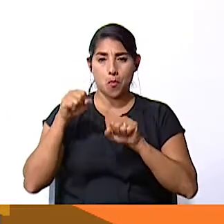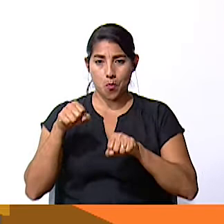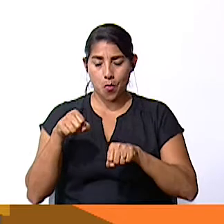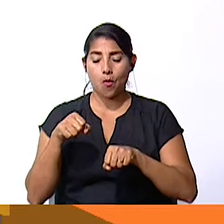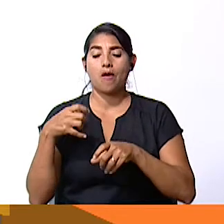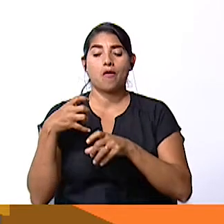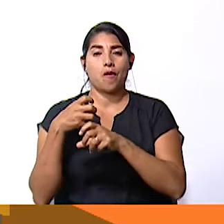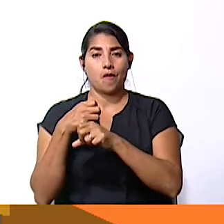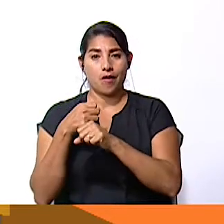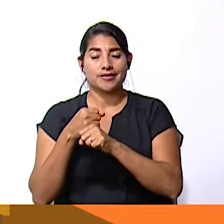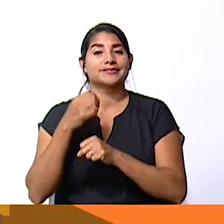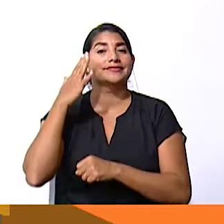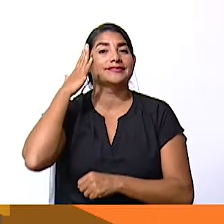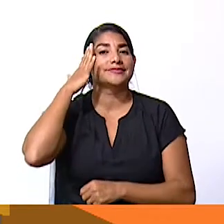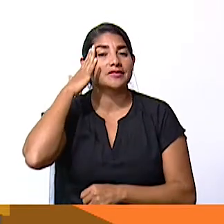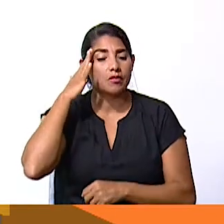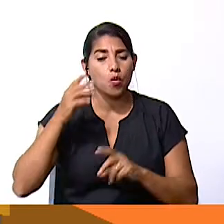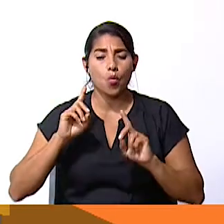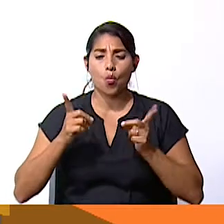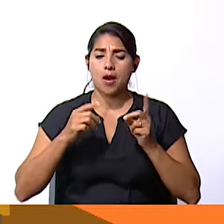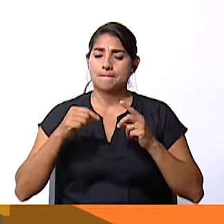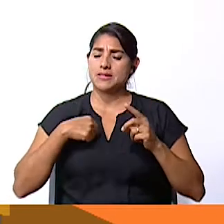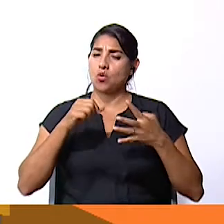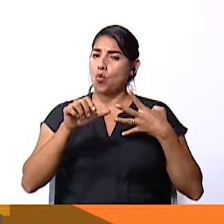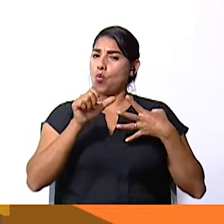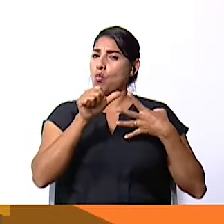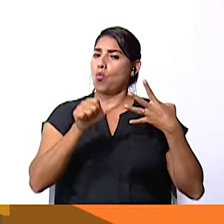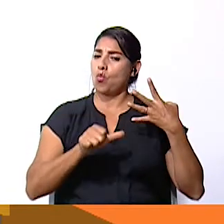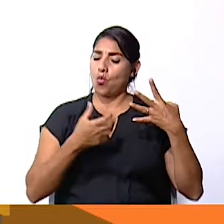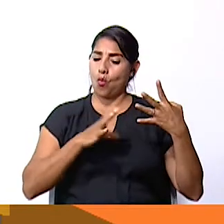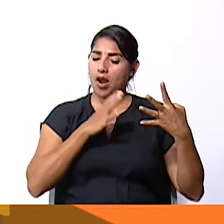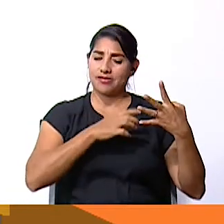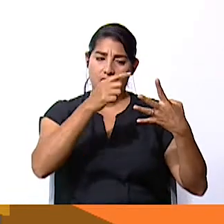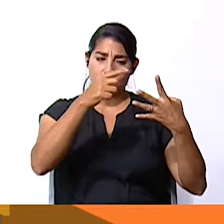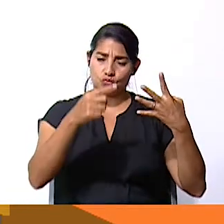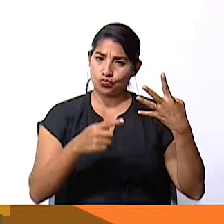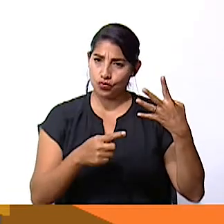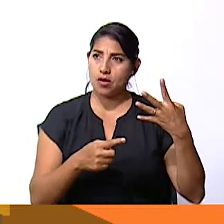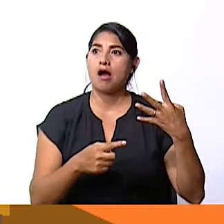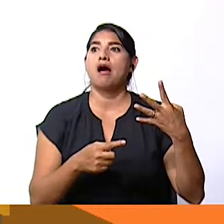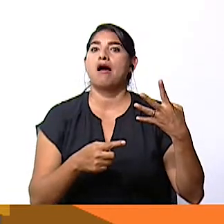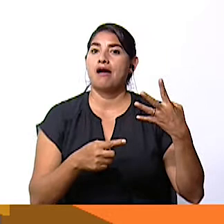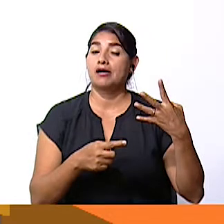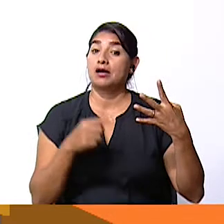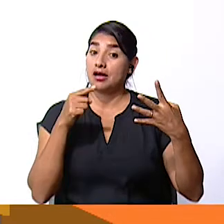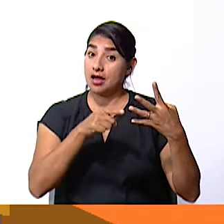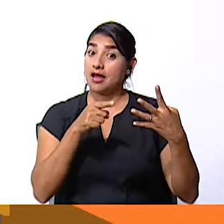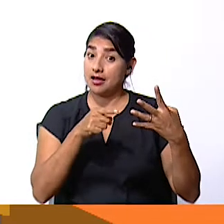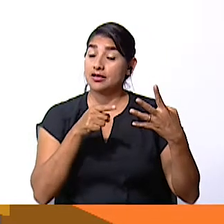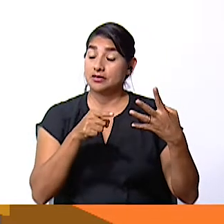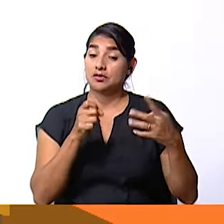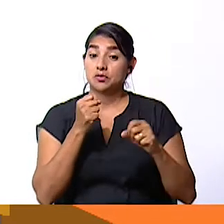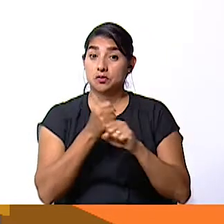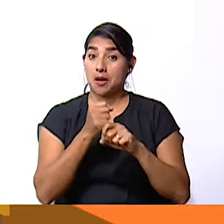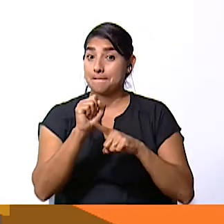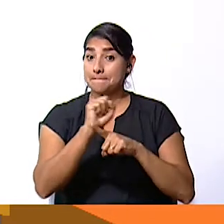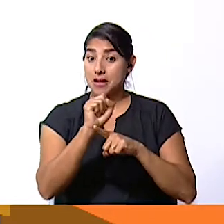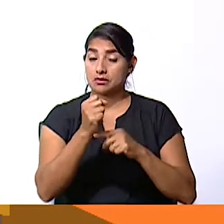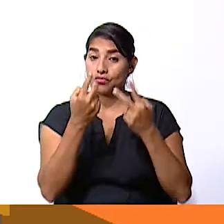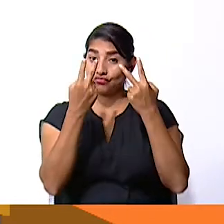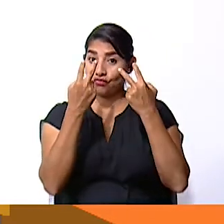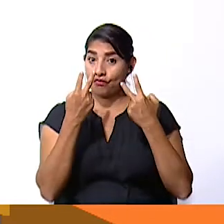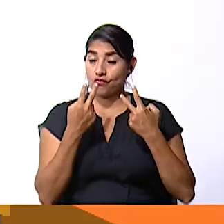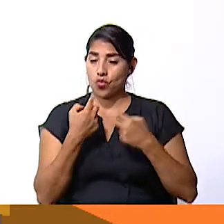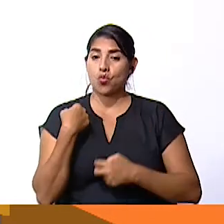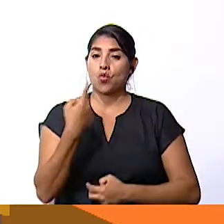ahí de saber cuáles son nuestras cualidades. Hemos hecho un ejercicio muy importante, reconocer